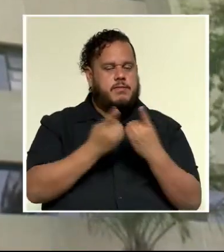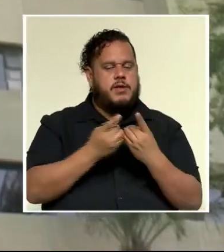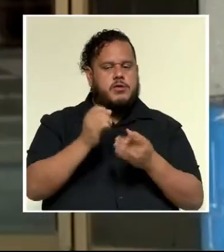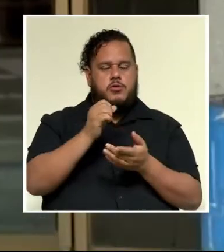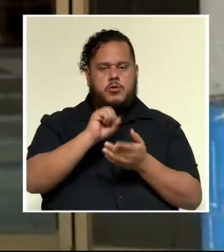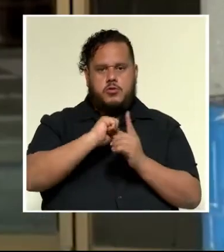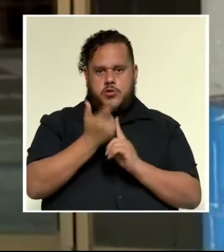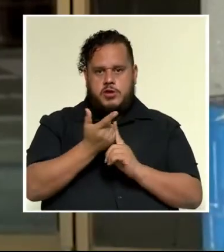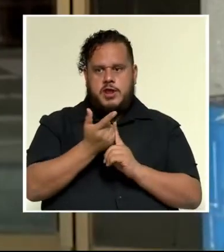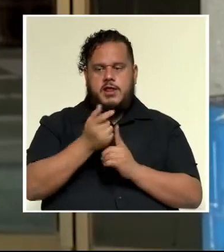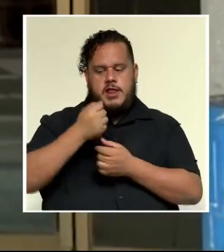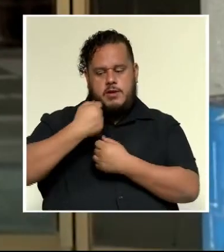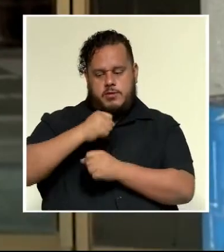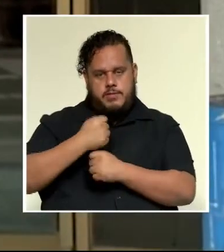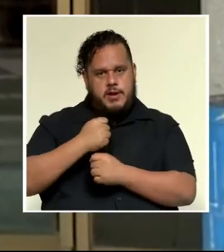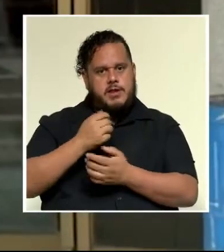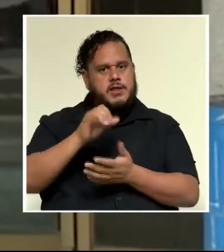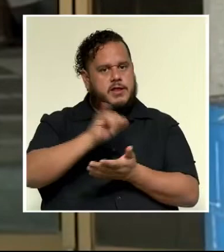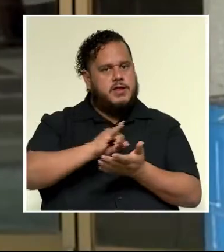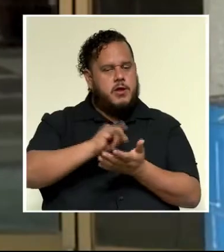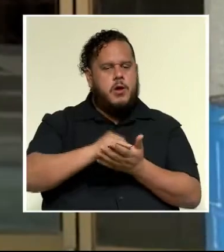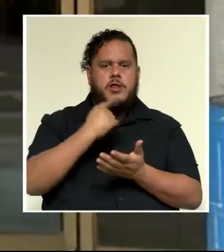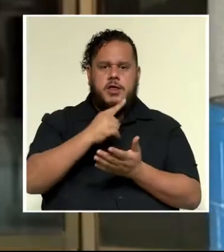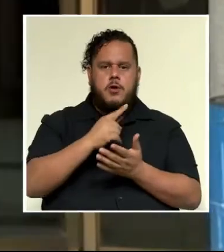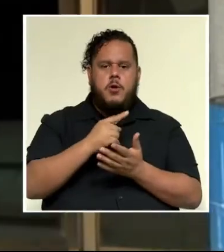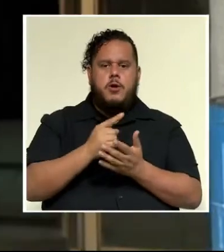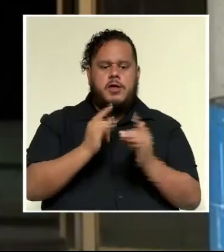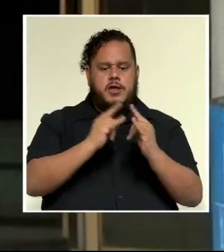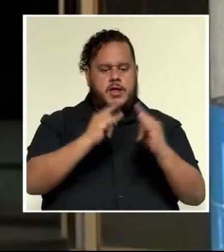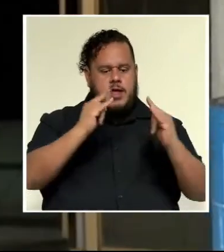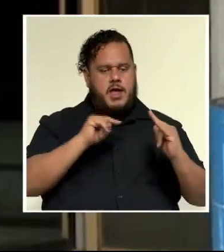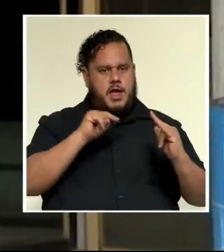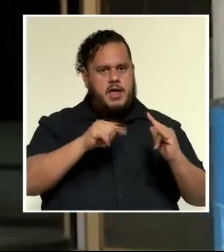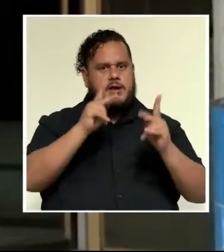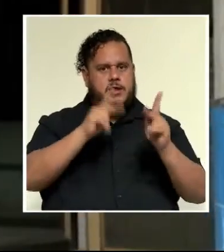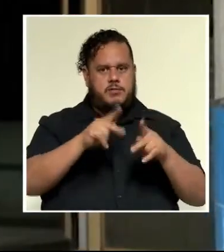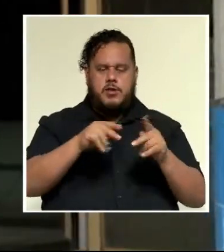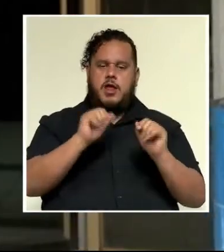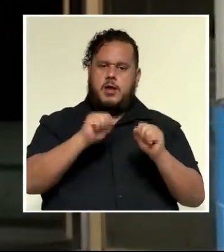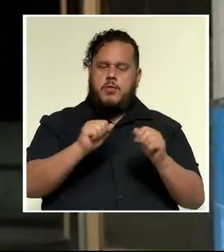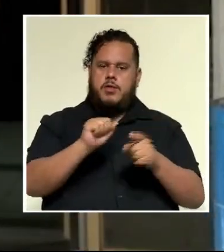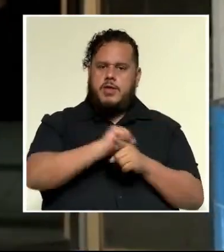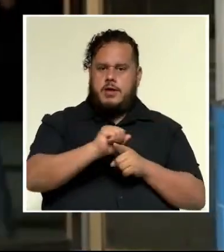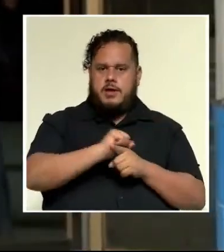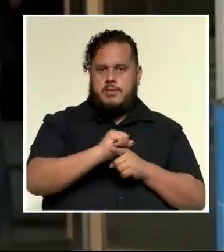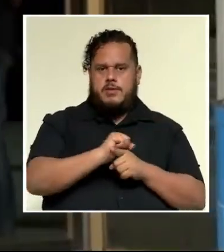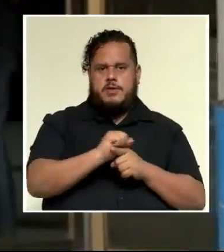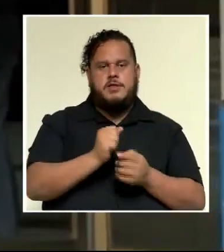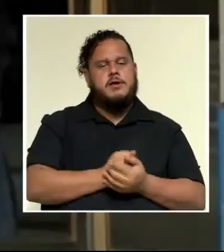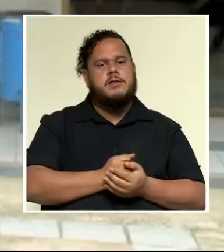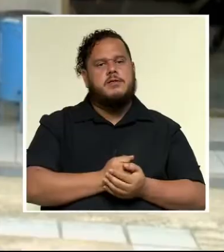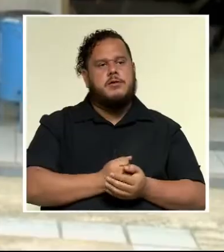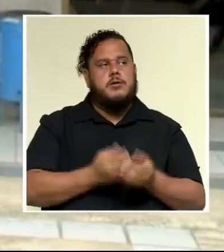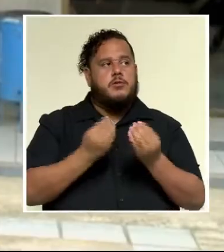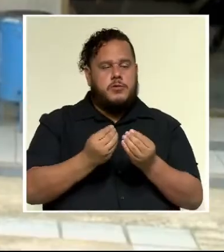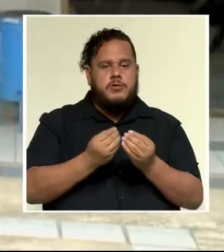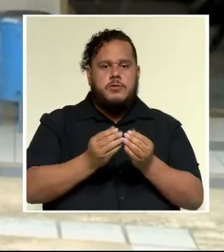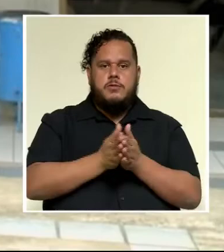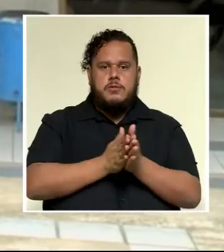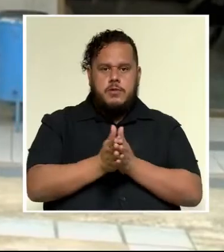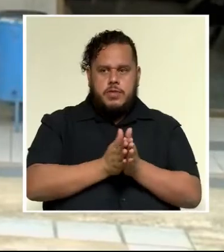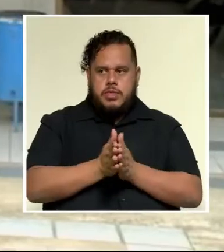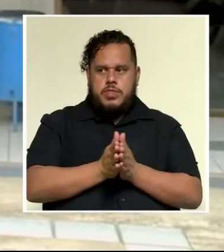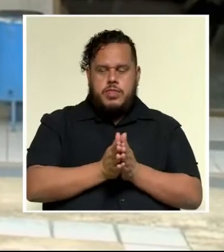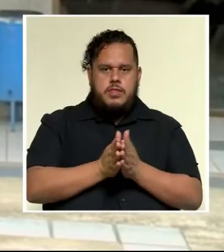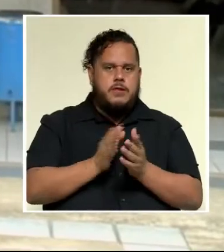José, expresó que durante el paso por este albergue los habitantes han podido capacitarse. Muchos han aprovechado el